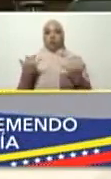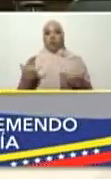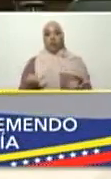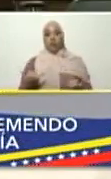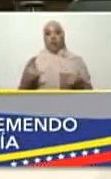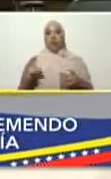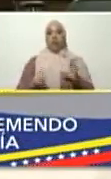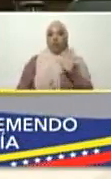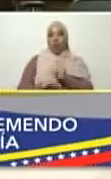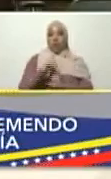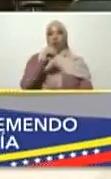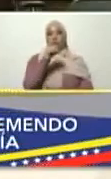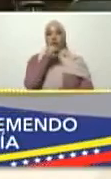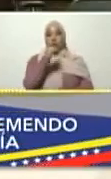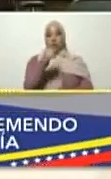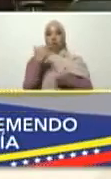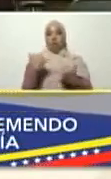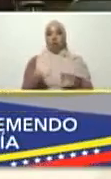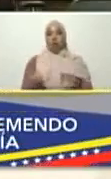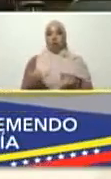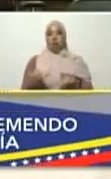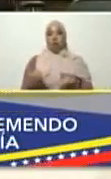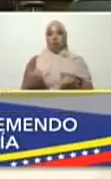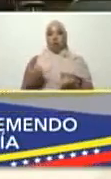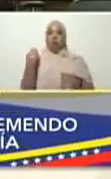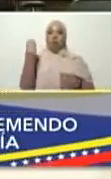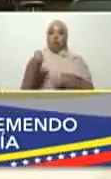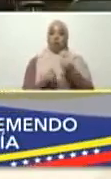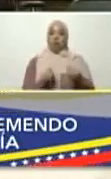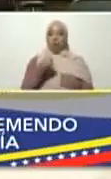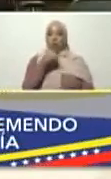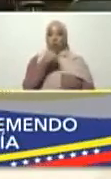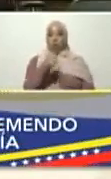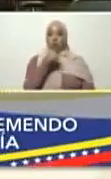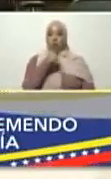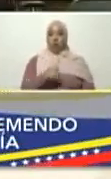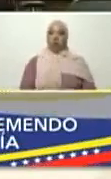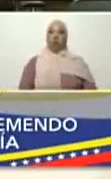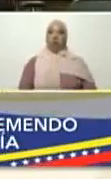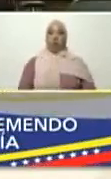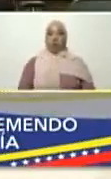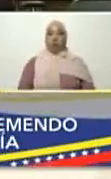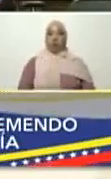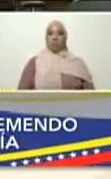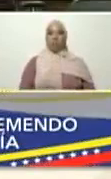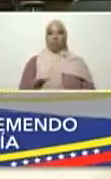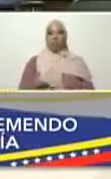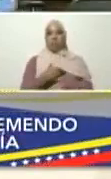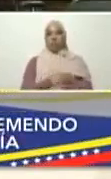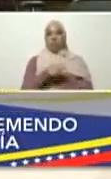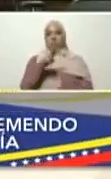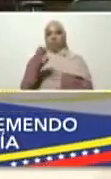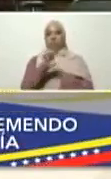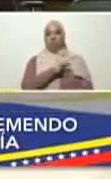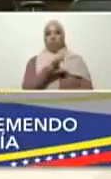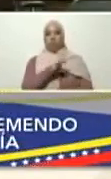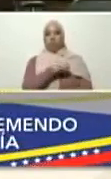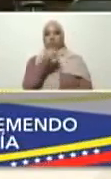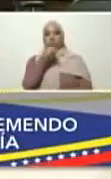por desarrollarse, apenas ha despuntado en cosas por aquí, en Antímano, el 23 de enero, allá en el